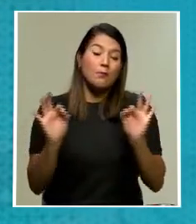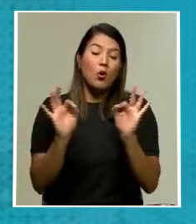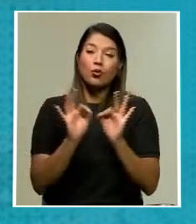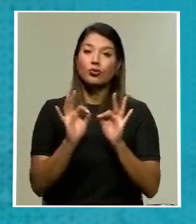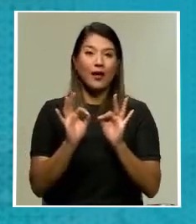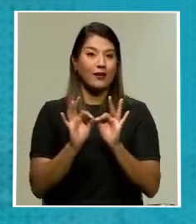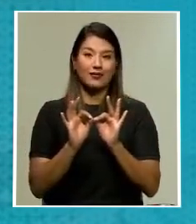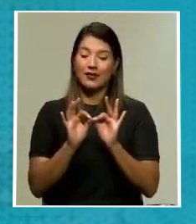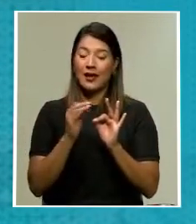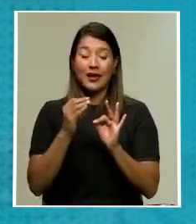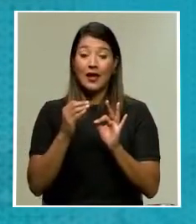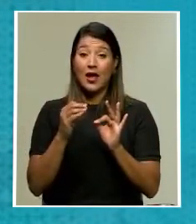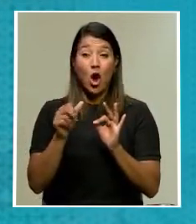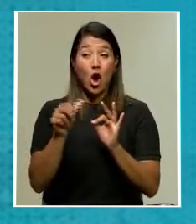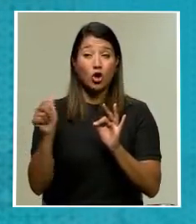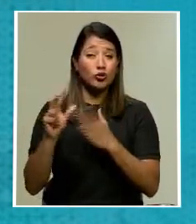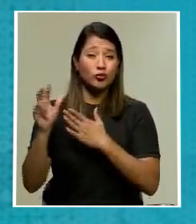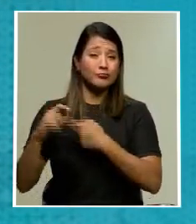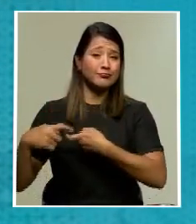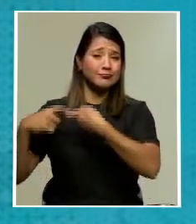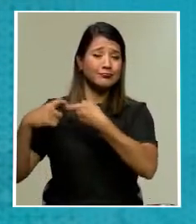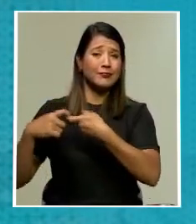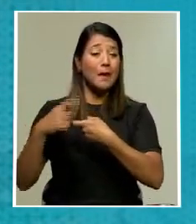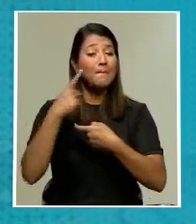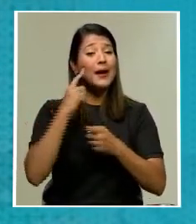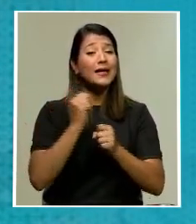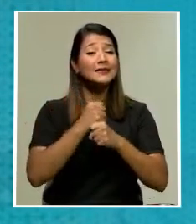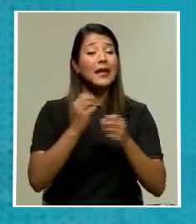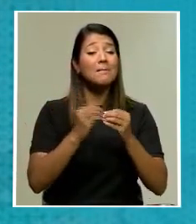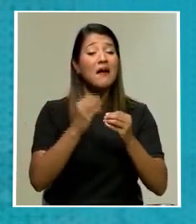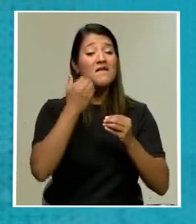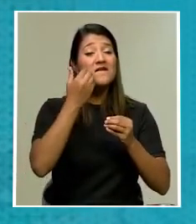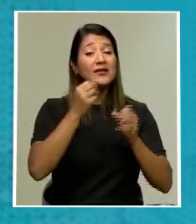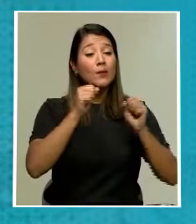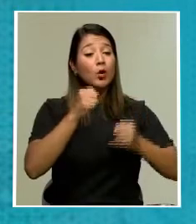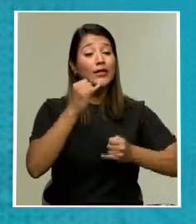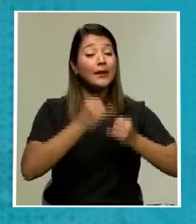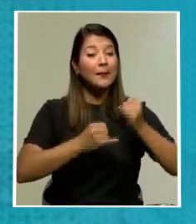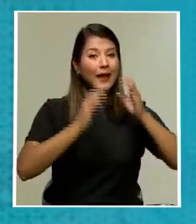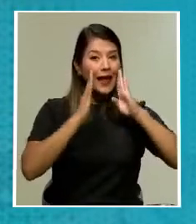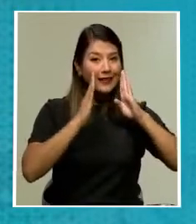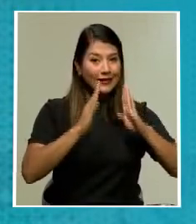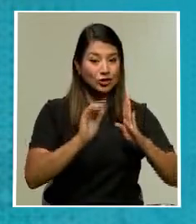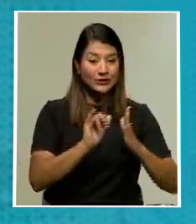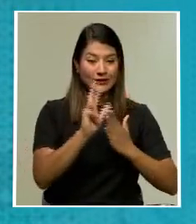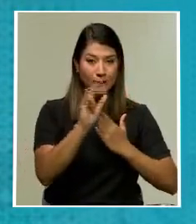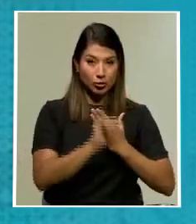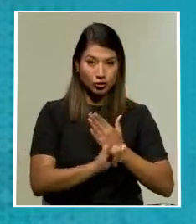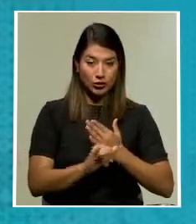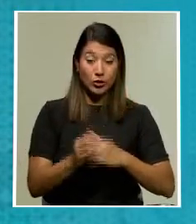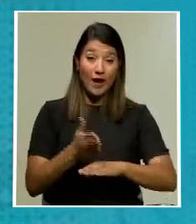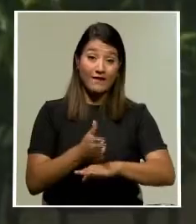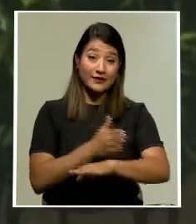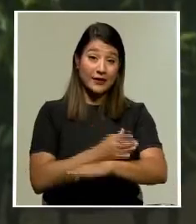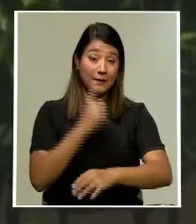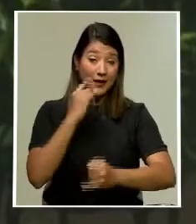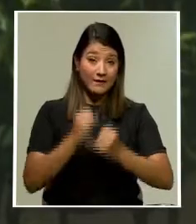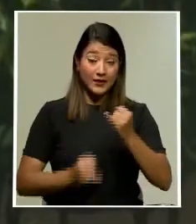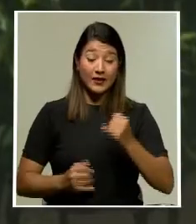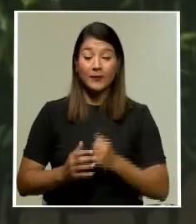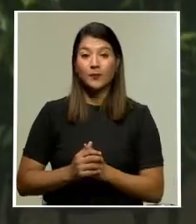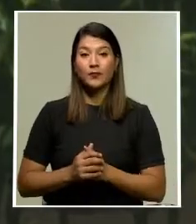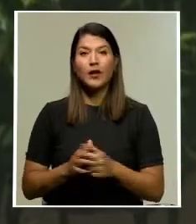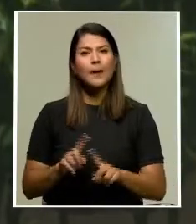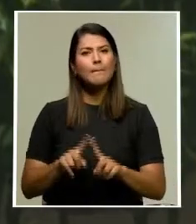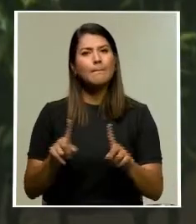esta desconvocatoria para facilitar la concreción del proyecto y su avance hacia las etapas finales. Bueno, pero ¿cuál